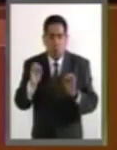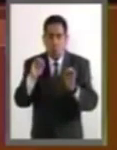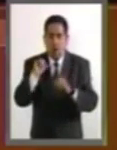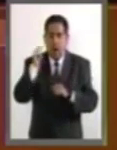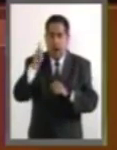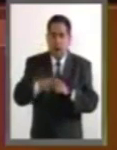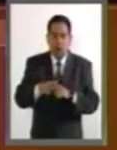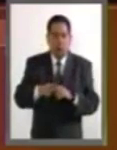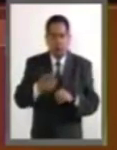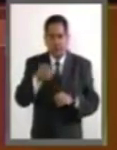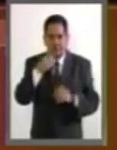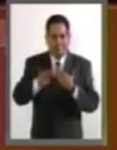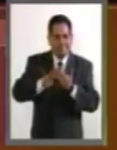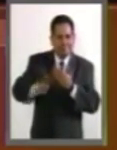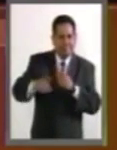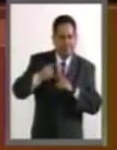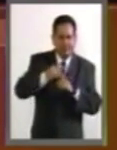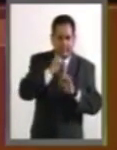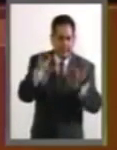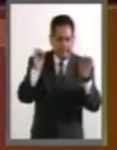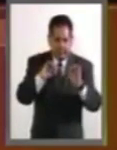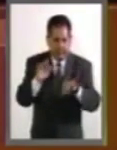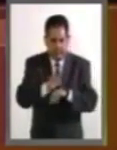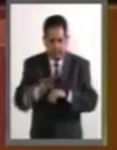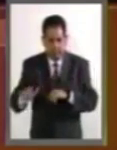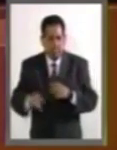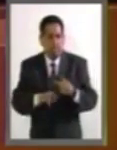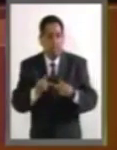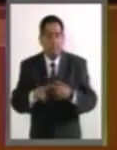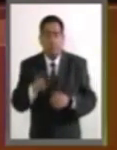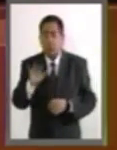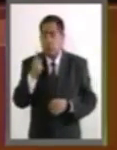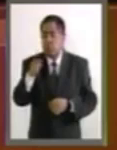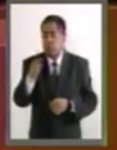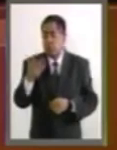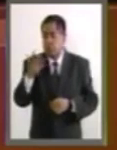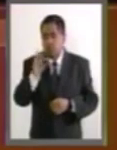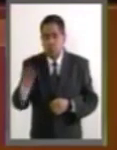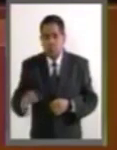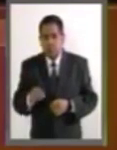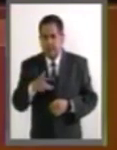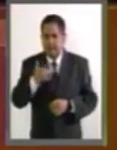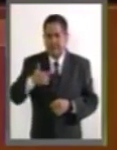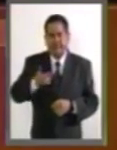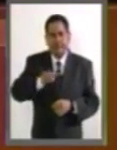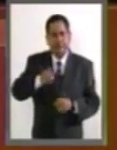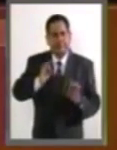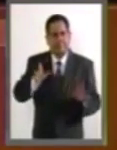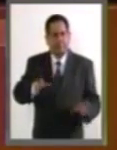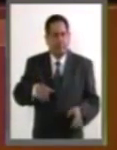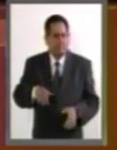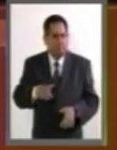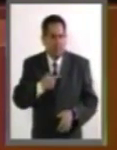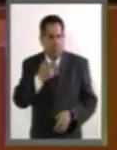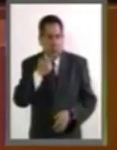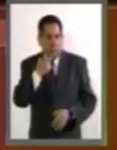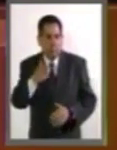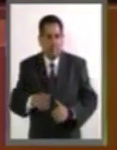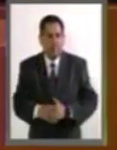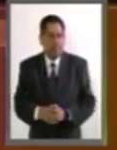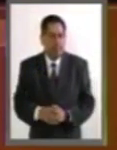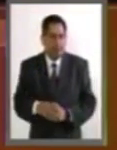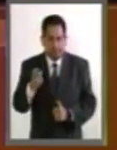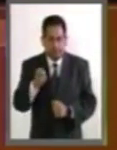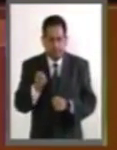método anticonceptivo y el 39.5% informó no utilizarlos porque no les gusta. En ello radica